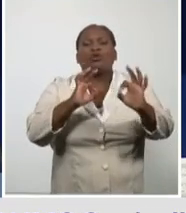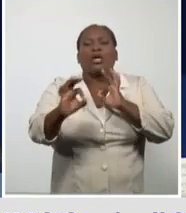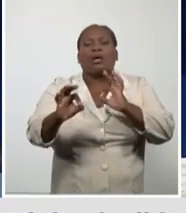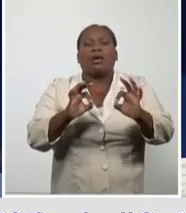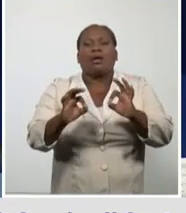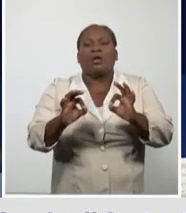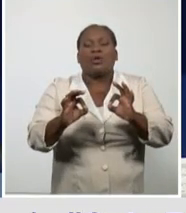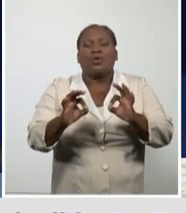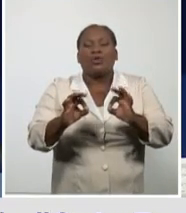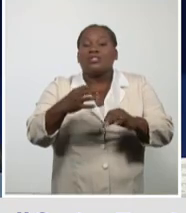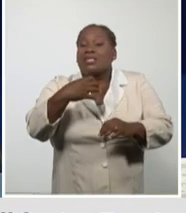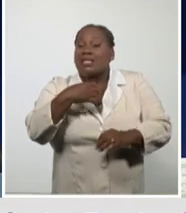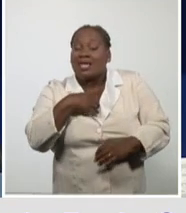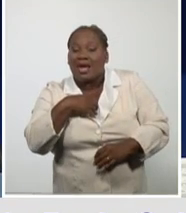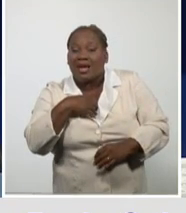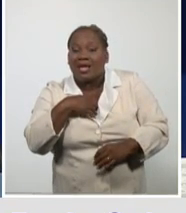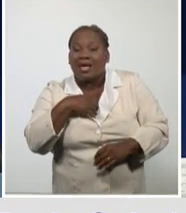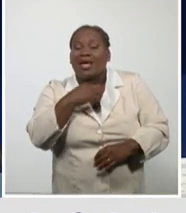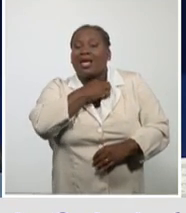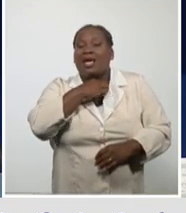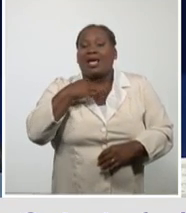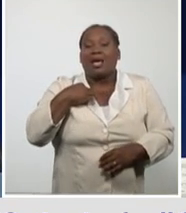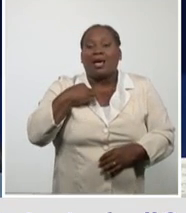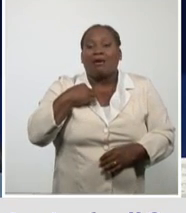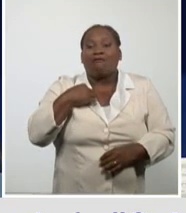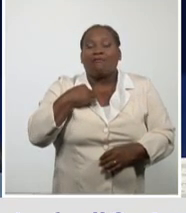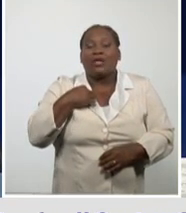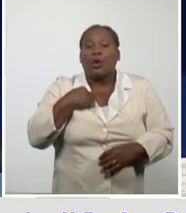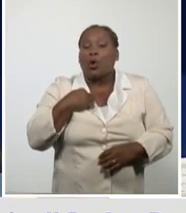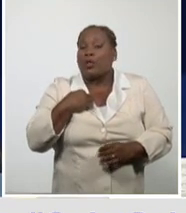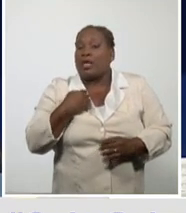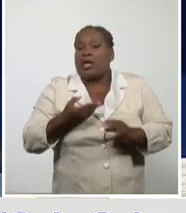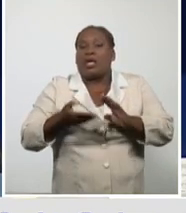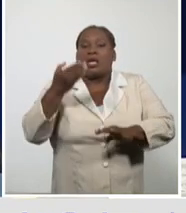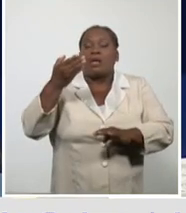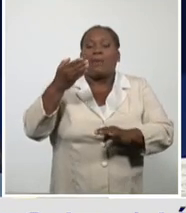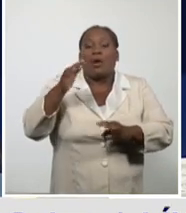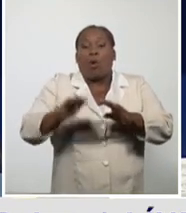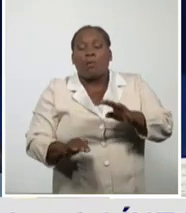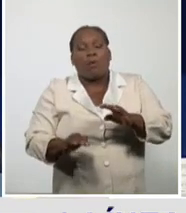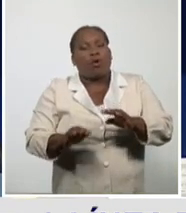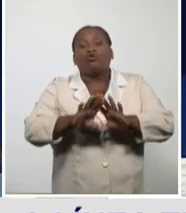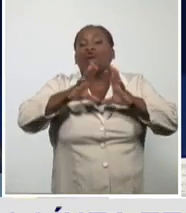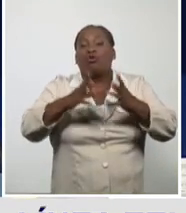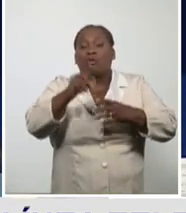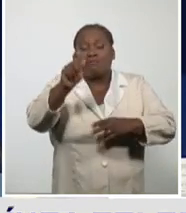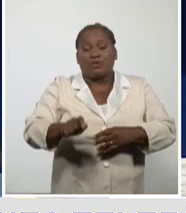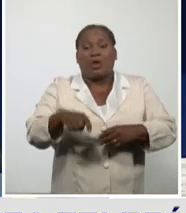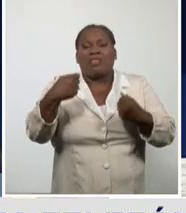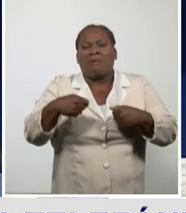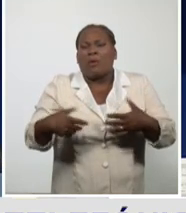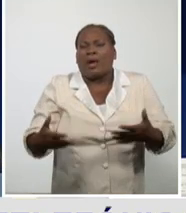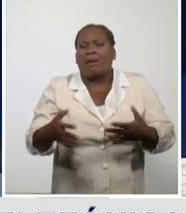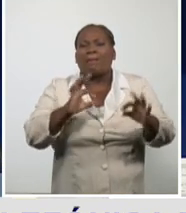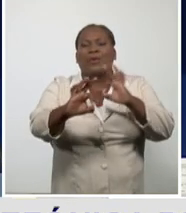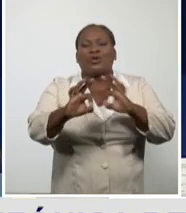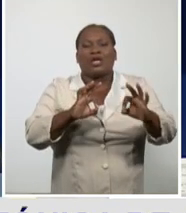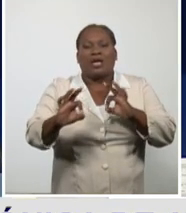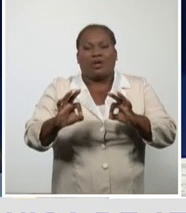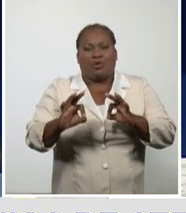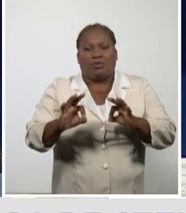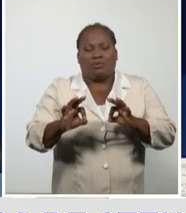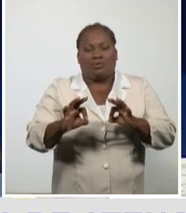o no tengas hipo o hipertiroidismo u otra patología. Todos debemos protegernos, y los que tenemos alguna de estas